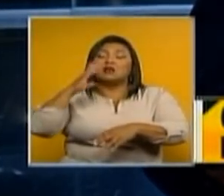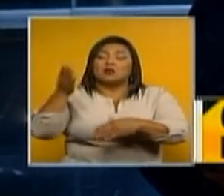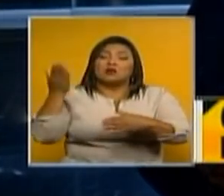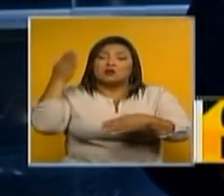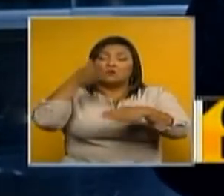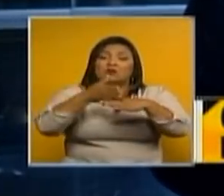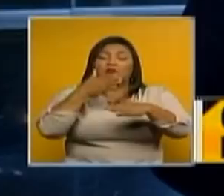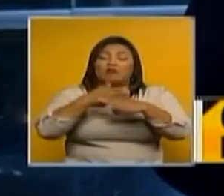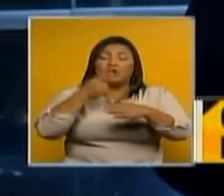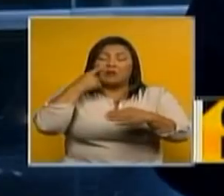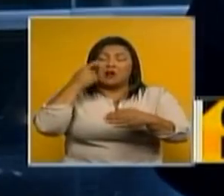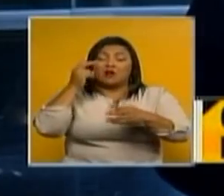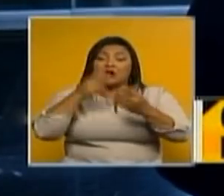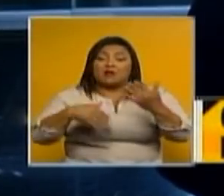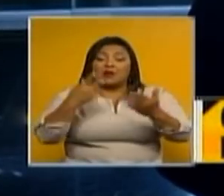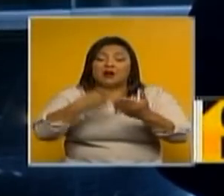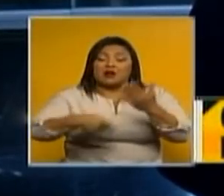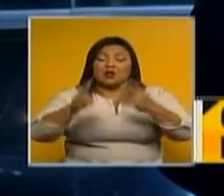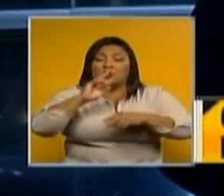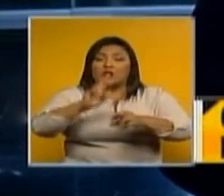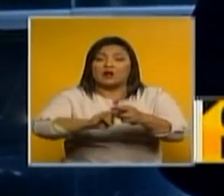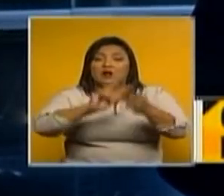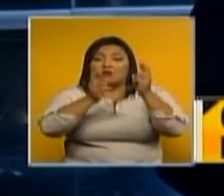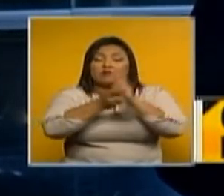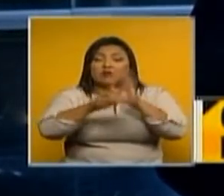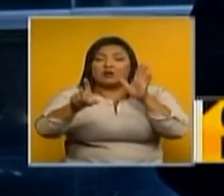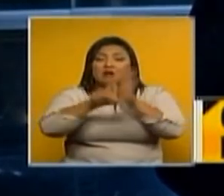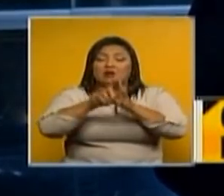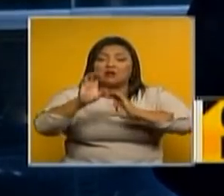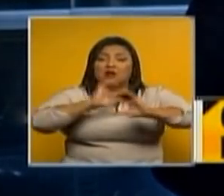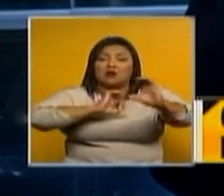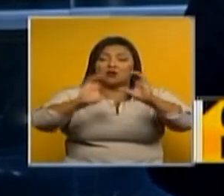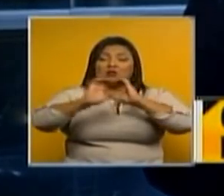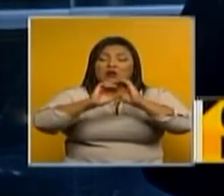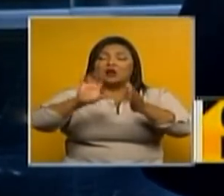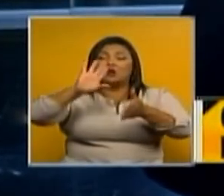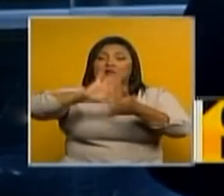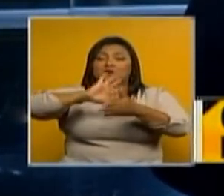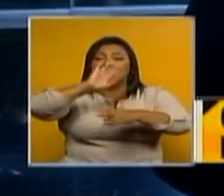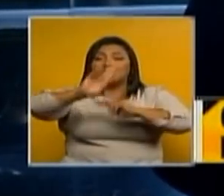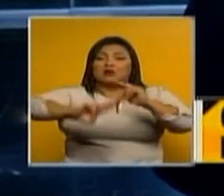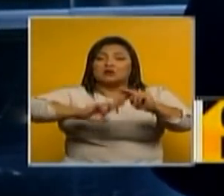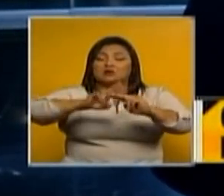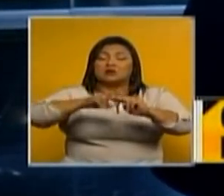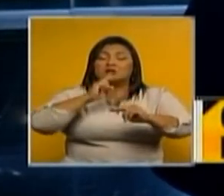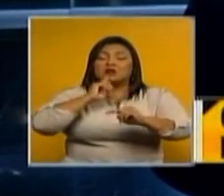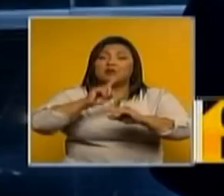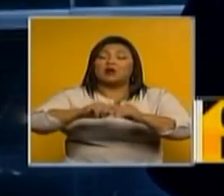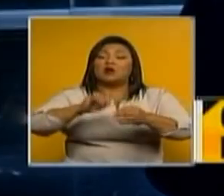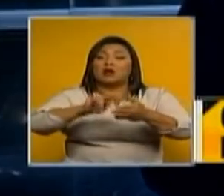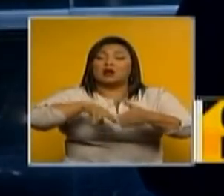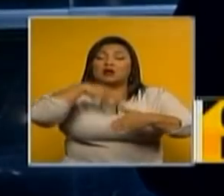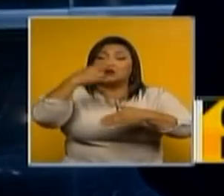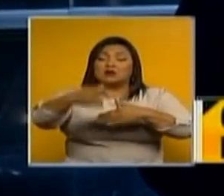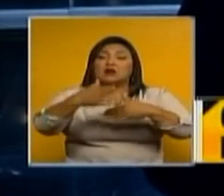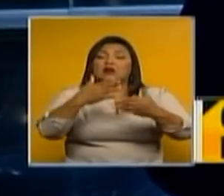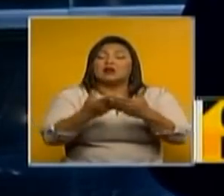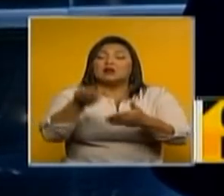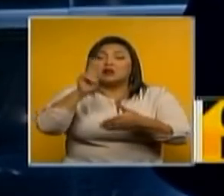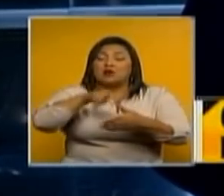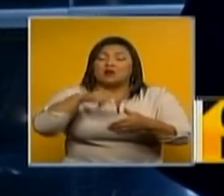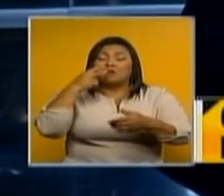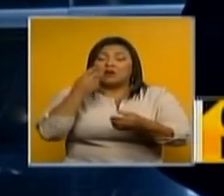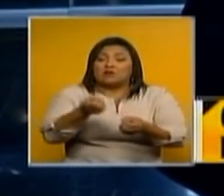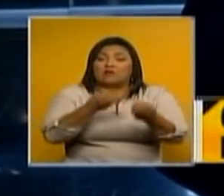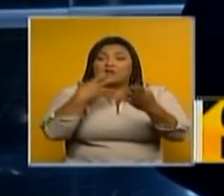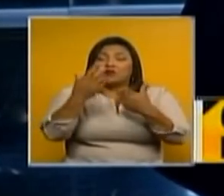fin de realizar aportes en torno a las reformas a la Ley de Comunicación acá en la Asamblea Nacional. Sin embargo, a la salida de su comparecencia también se